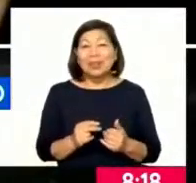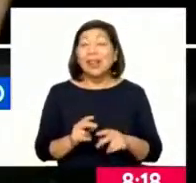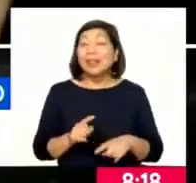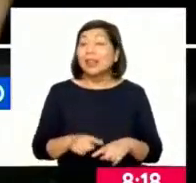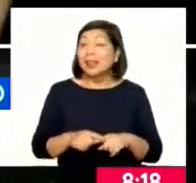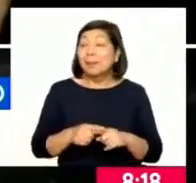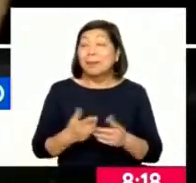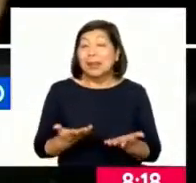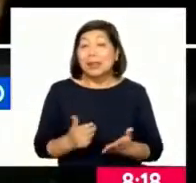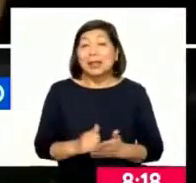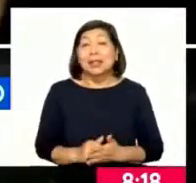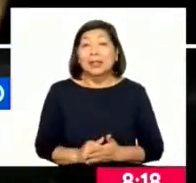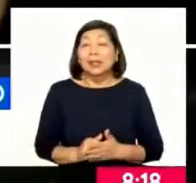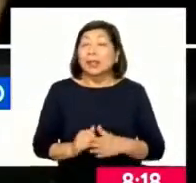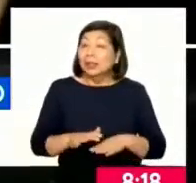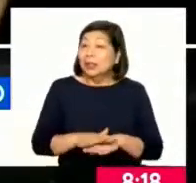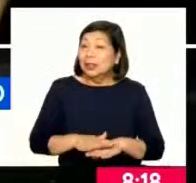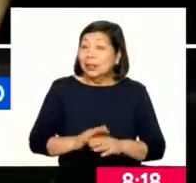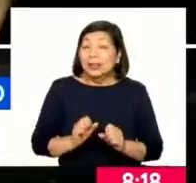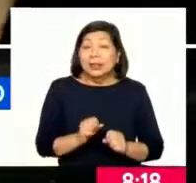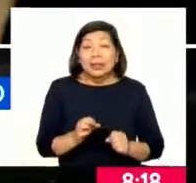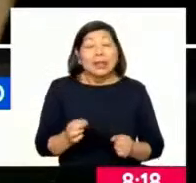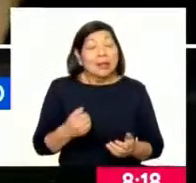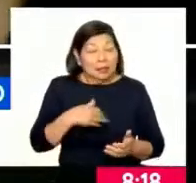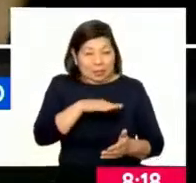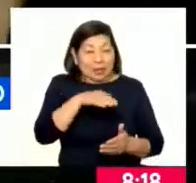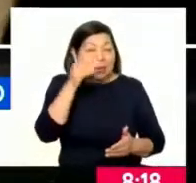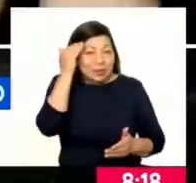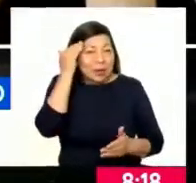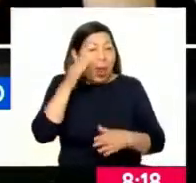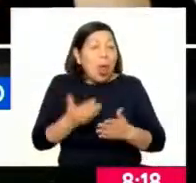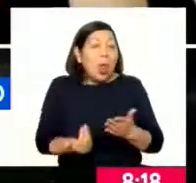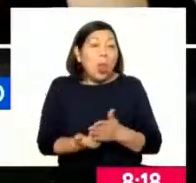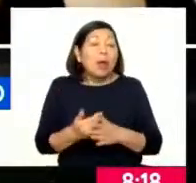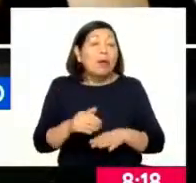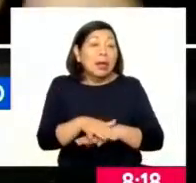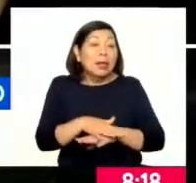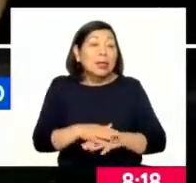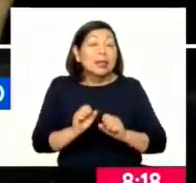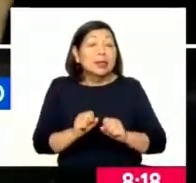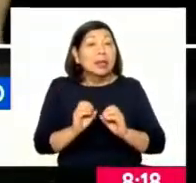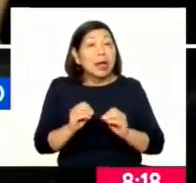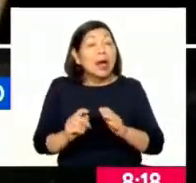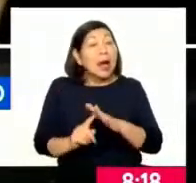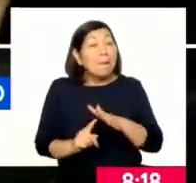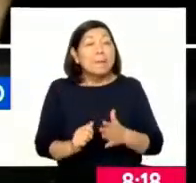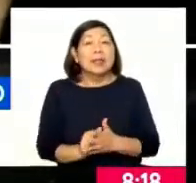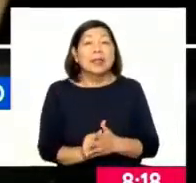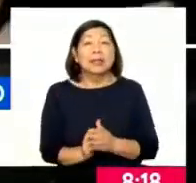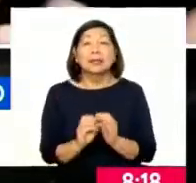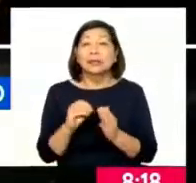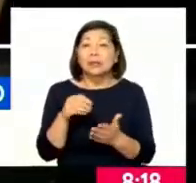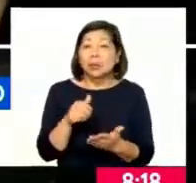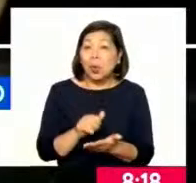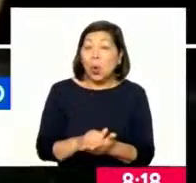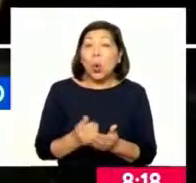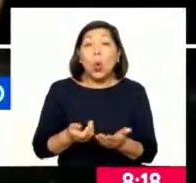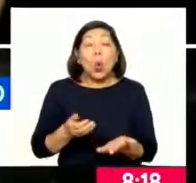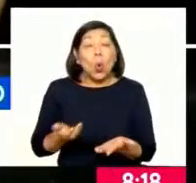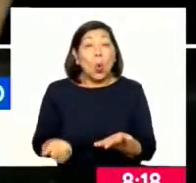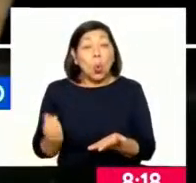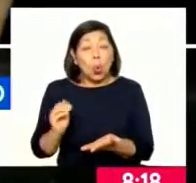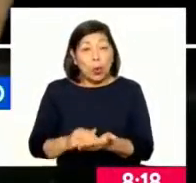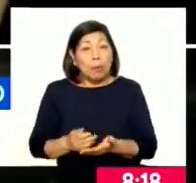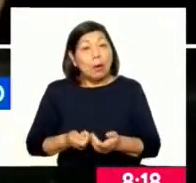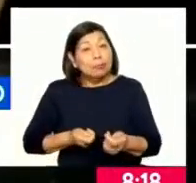no debería depender, digamos, de una gestión, ¿no? Sabemos que la nueva gestión del sector ambiente ha establecido nuevos monitoreos para